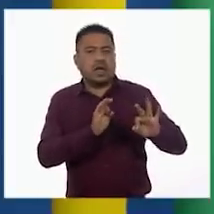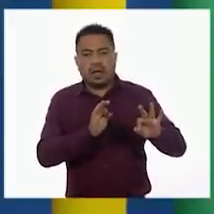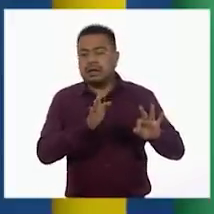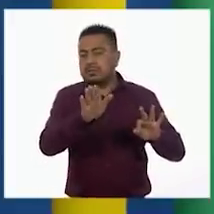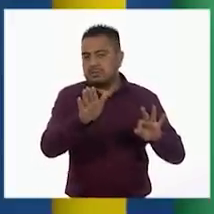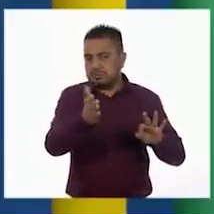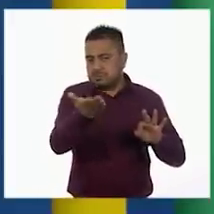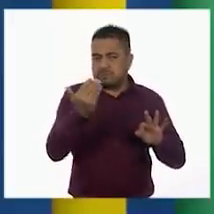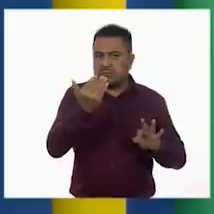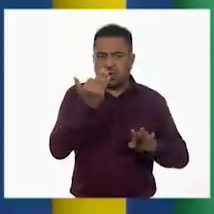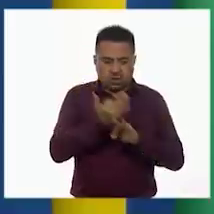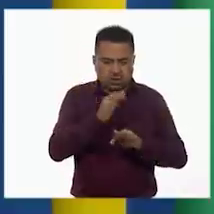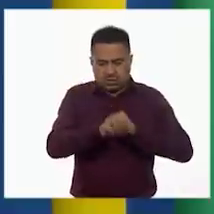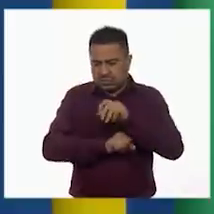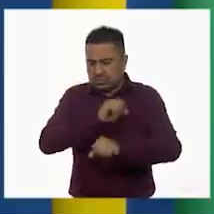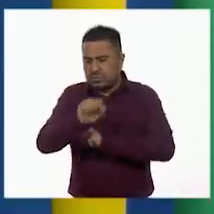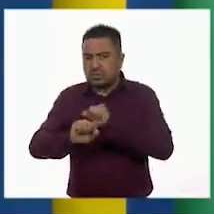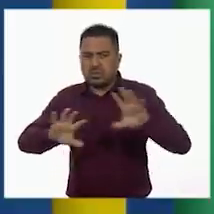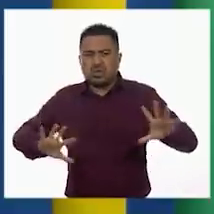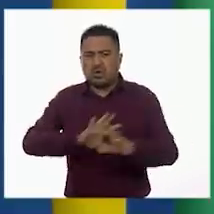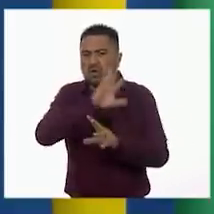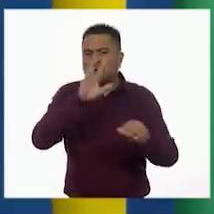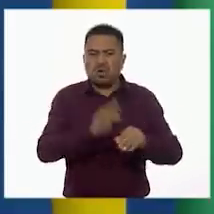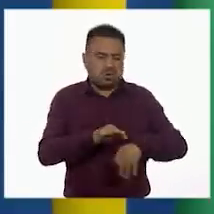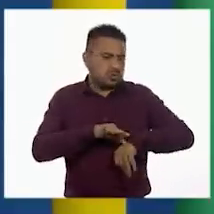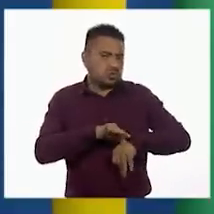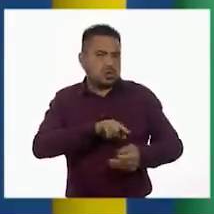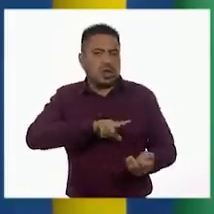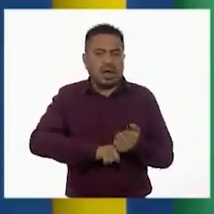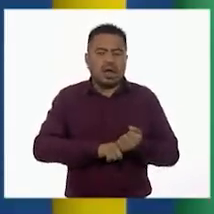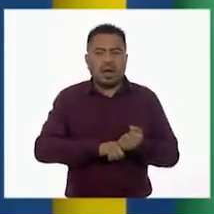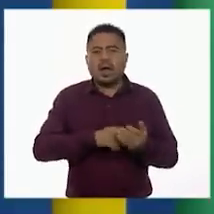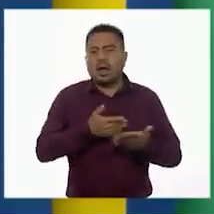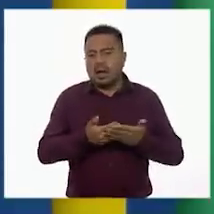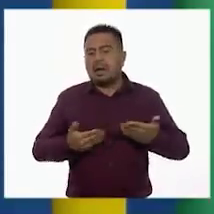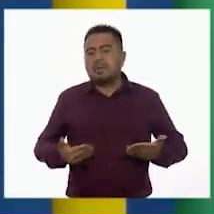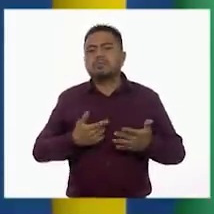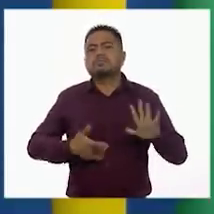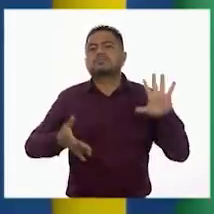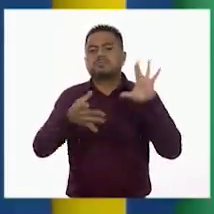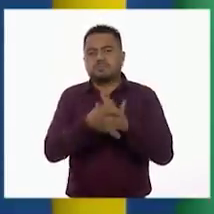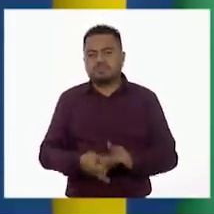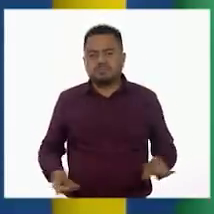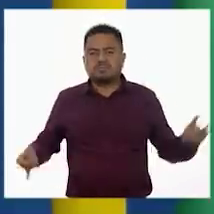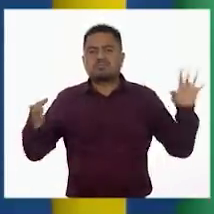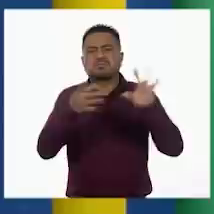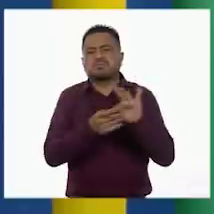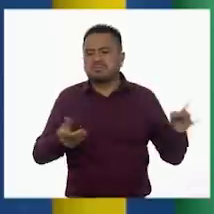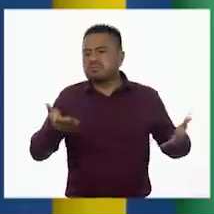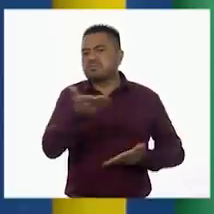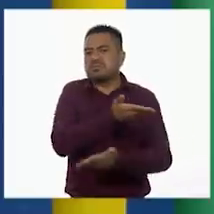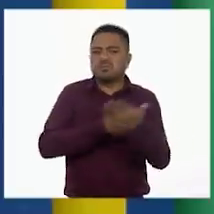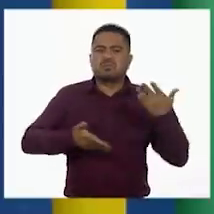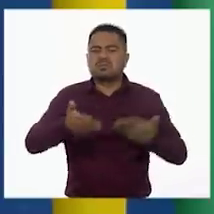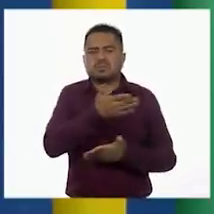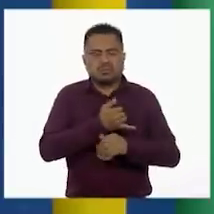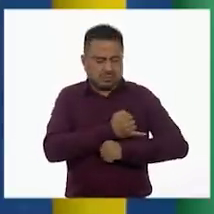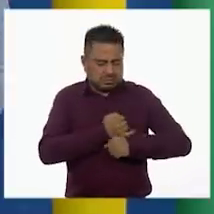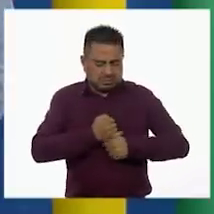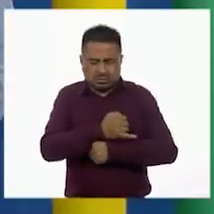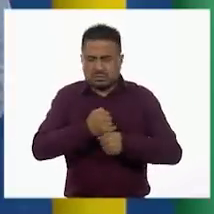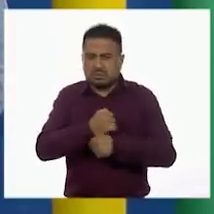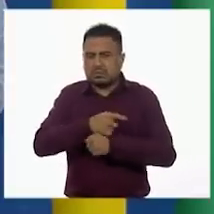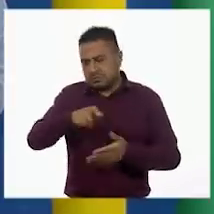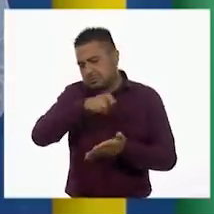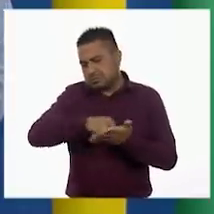que vamos a recoger diversos testimonios y vamos a hablar, comentar, analizar